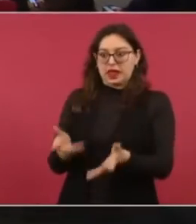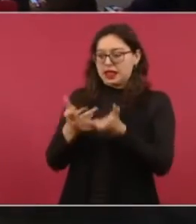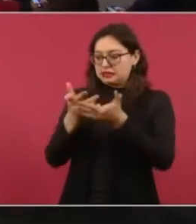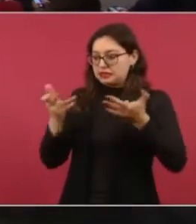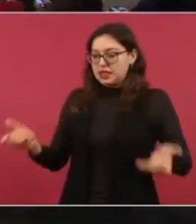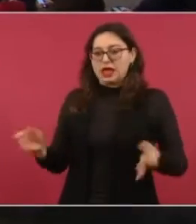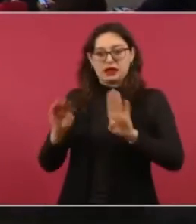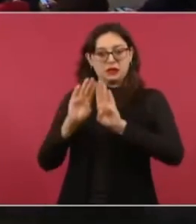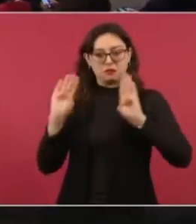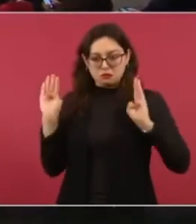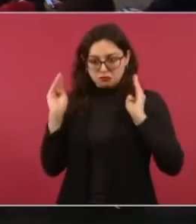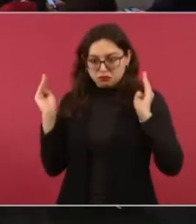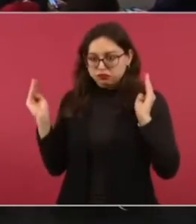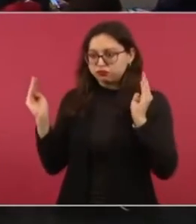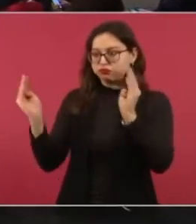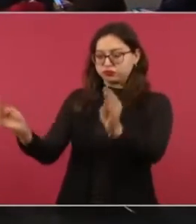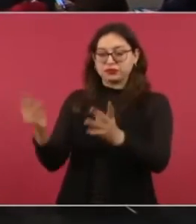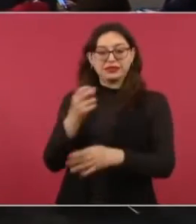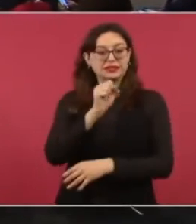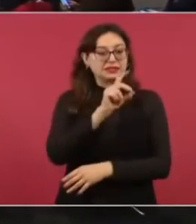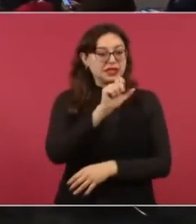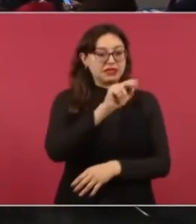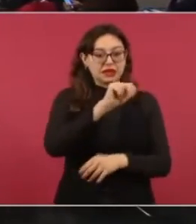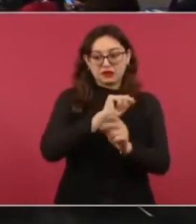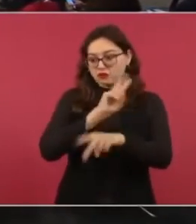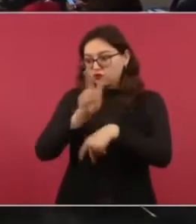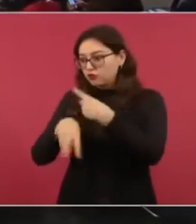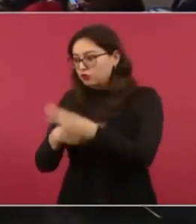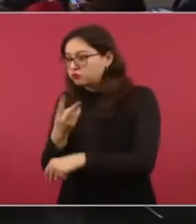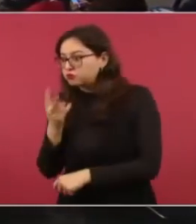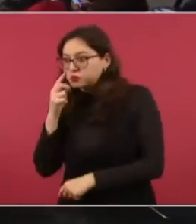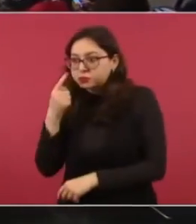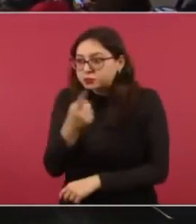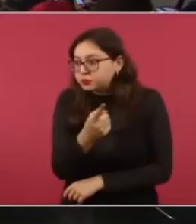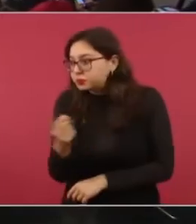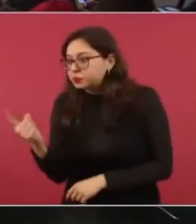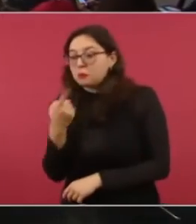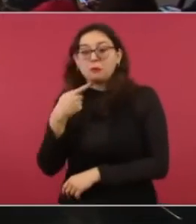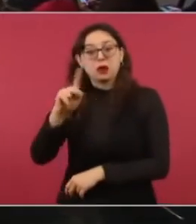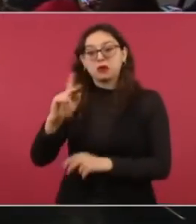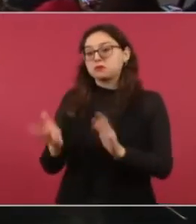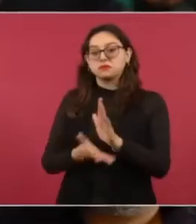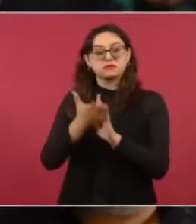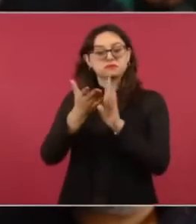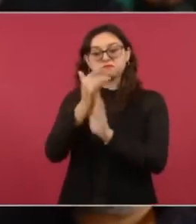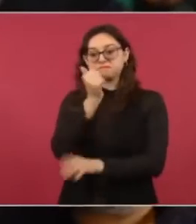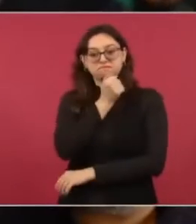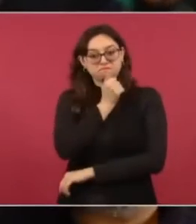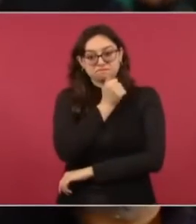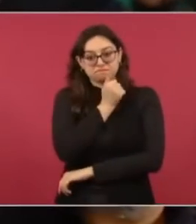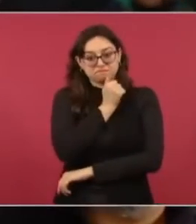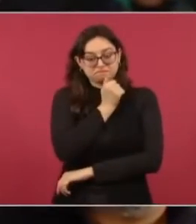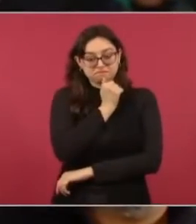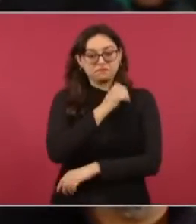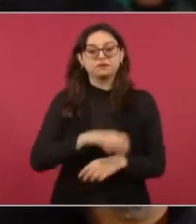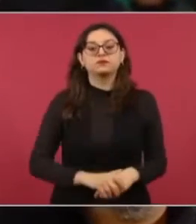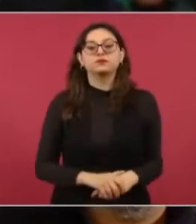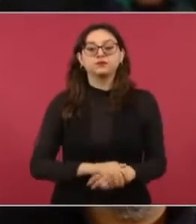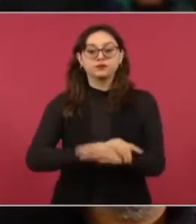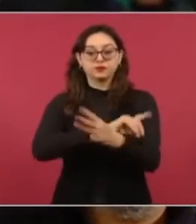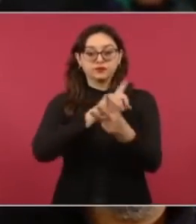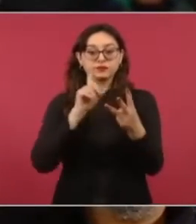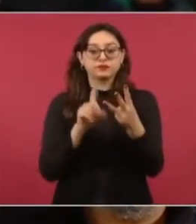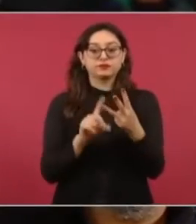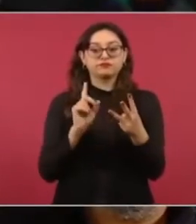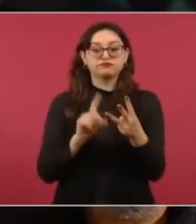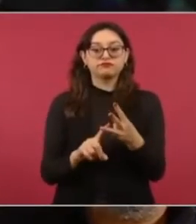a construir. Llegó a supervisar la Sedena, pero lamentablemente no se le ha dado continuidad. Bueno, también déjeme darle un saludo